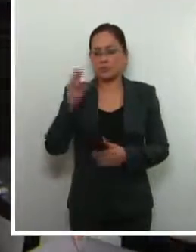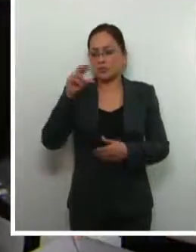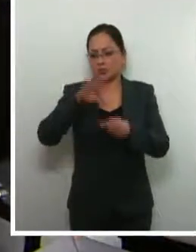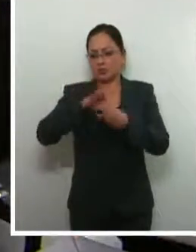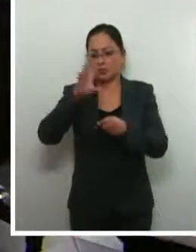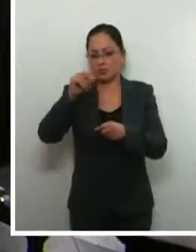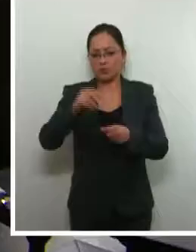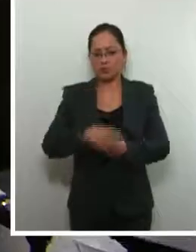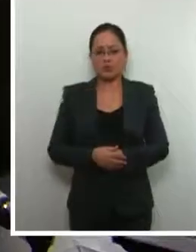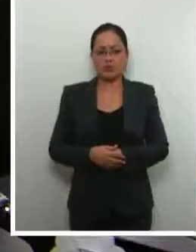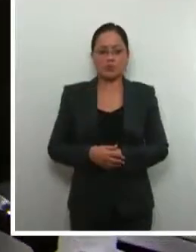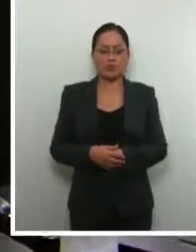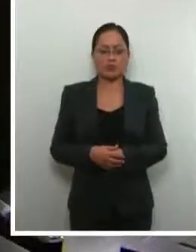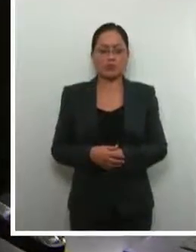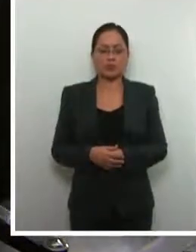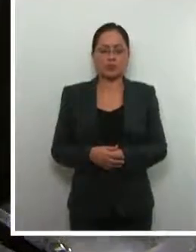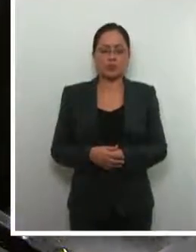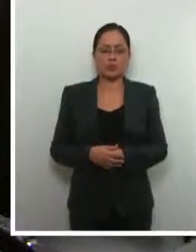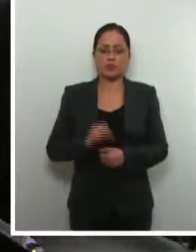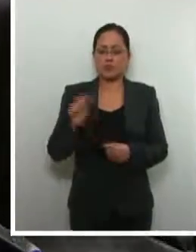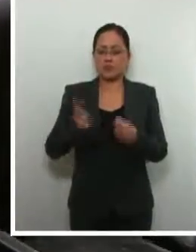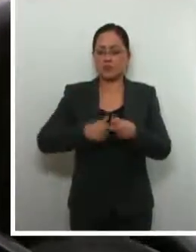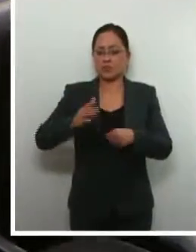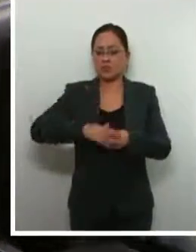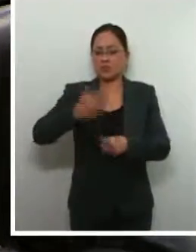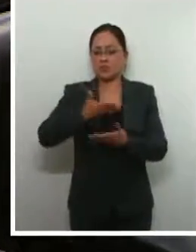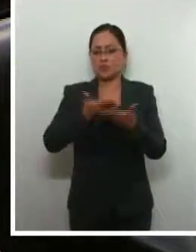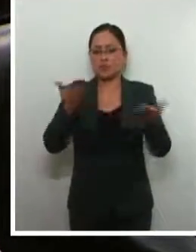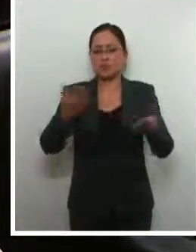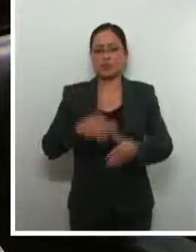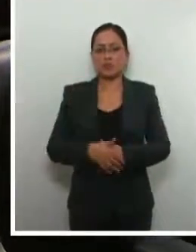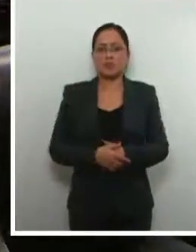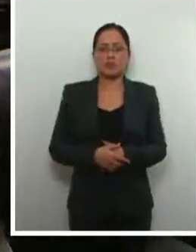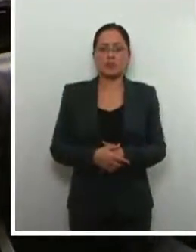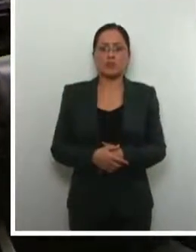contra. ¿Algún otro diputado?